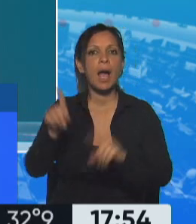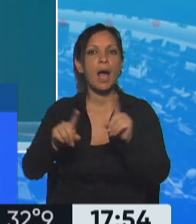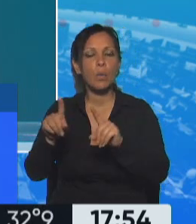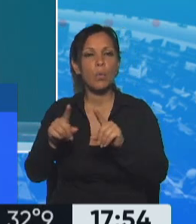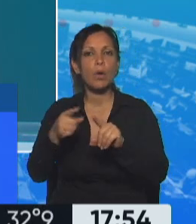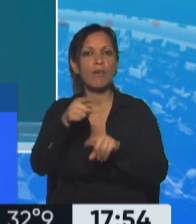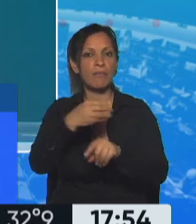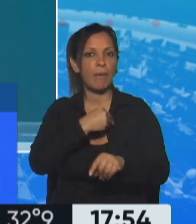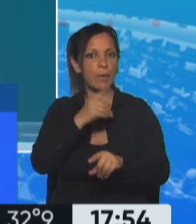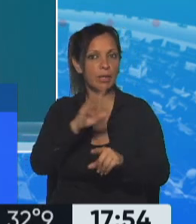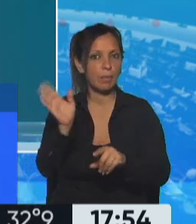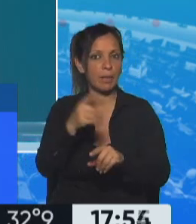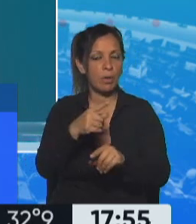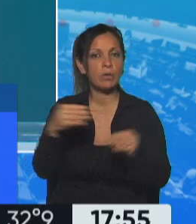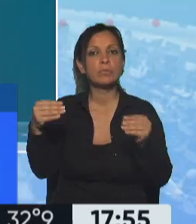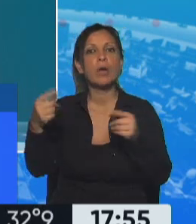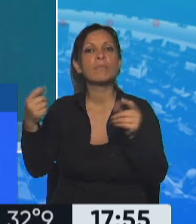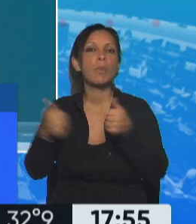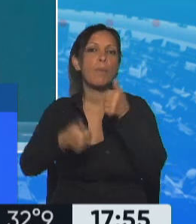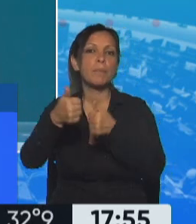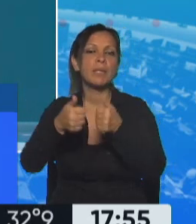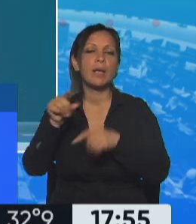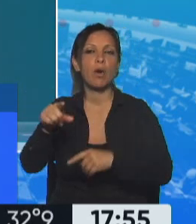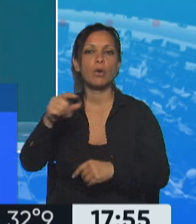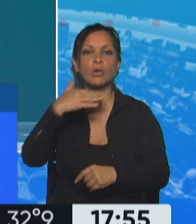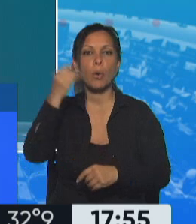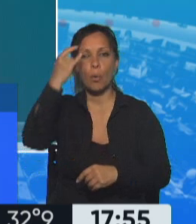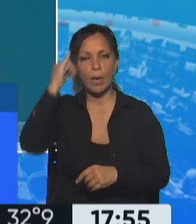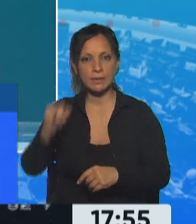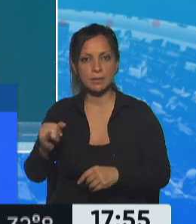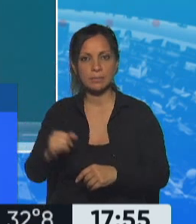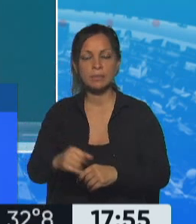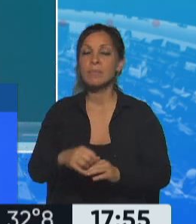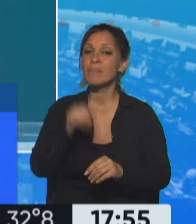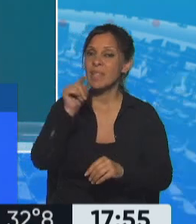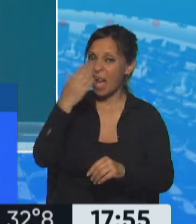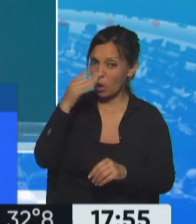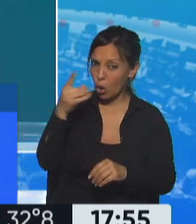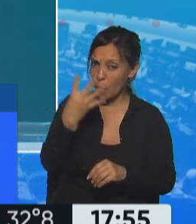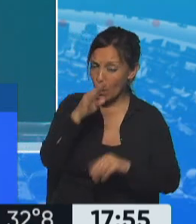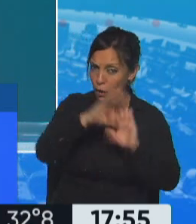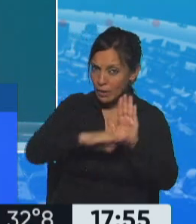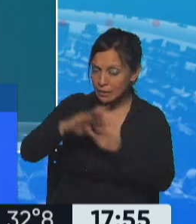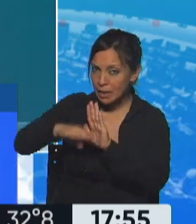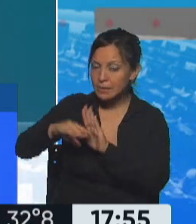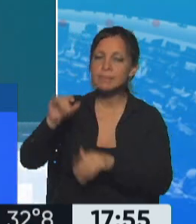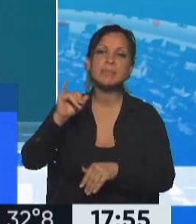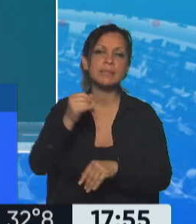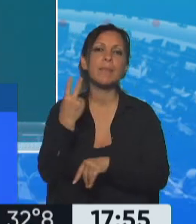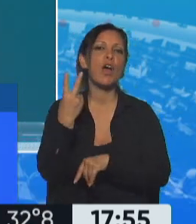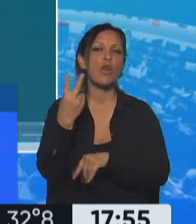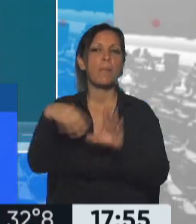contra Luis Juez. ¿Cuatro listas tienen en Córdoba? Sí, pero hay esas dos son las que van, más, se presupone van a concentrar la mayor